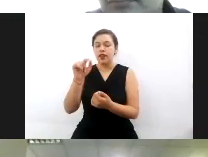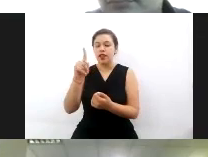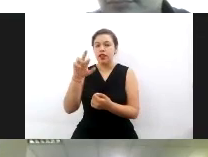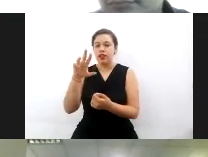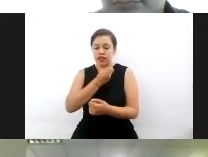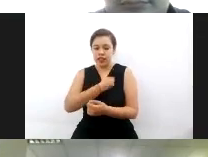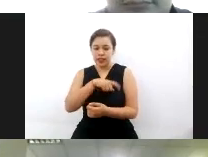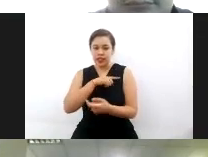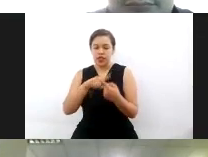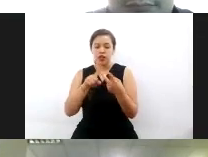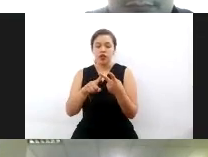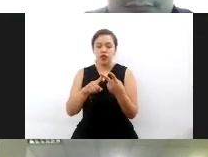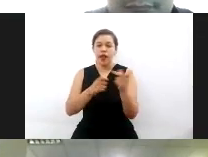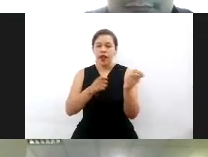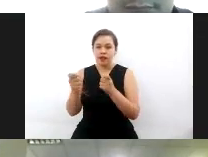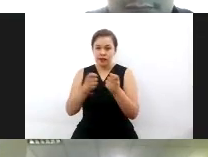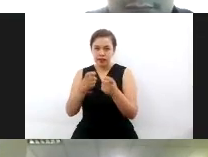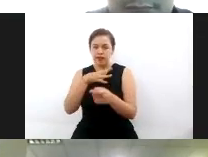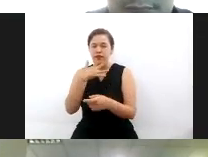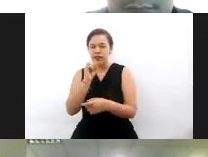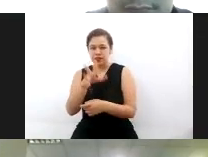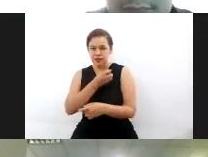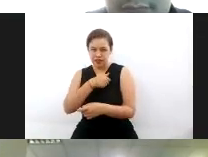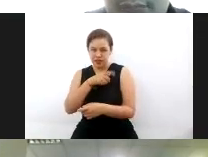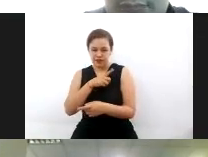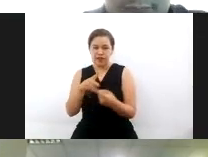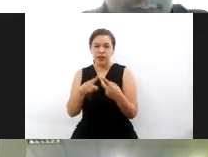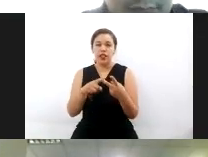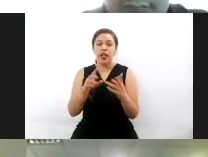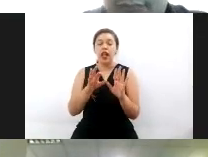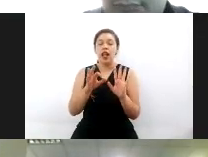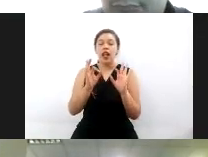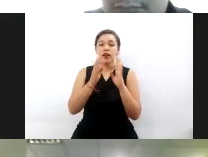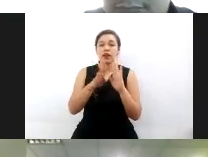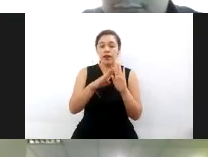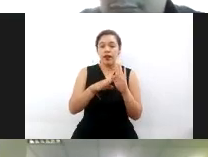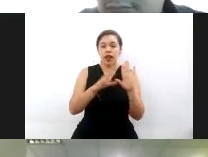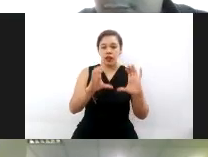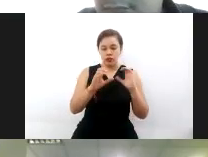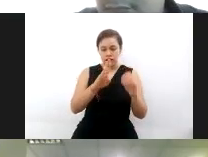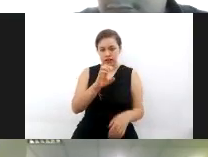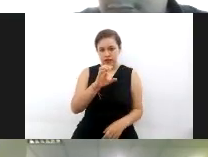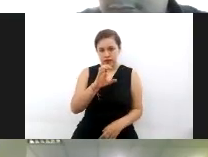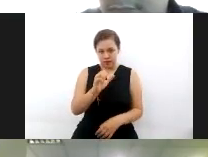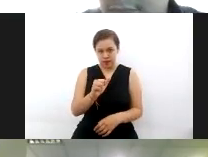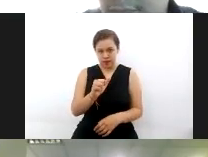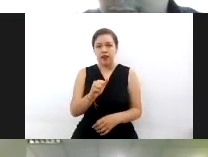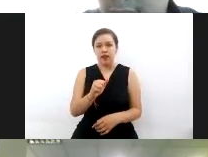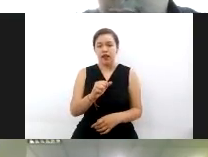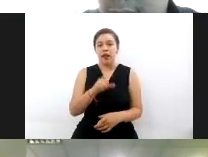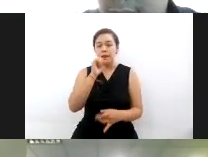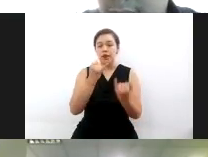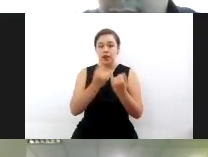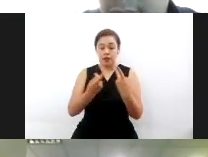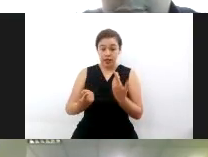sanitarios nuevamente. Y como fase C, las medidas sanitarias para las guarderías y estancias infantiles va a ser las específicas para el personal que